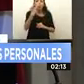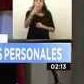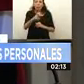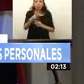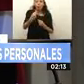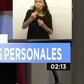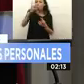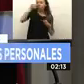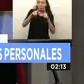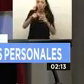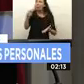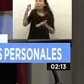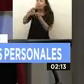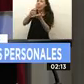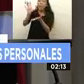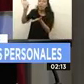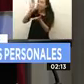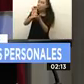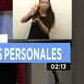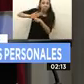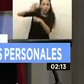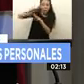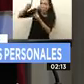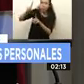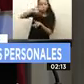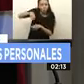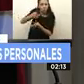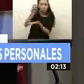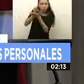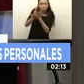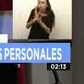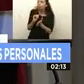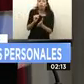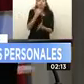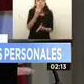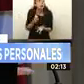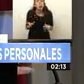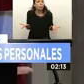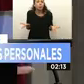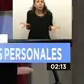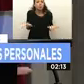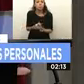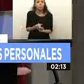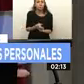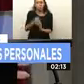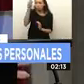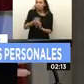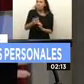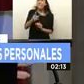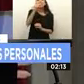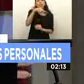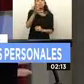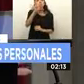formidable deuda que ustedes han contraído que tampoco se sabe dónde está Porque En definitiva Dónde están los más de